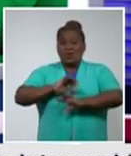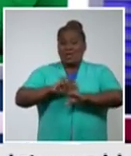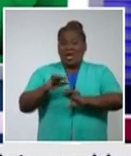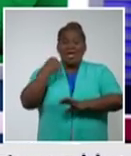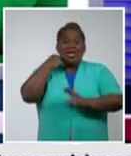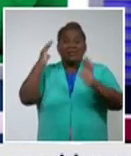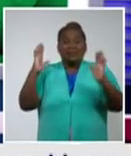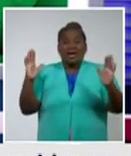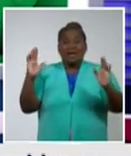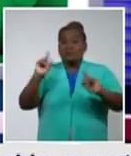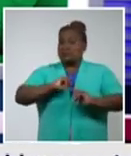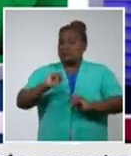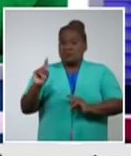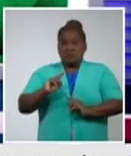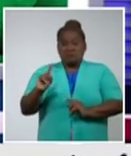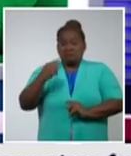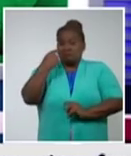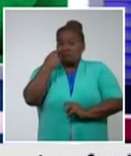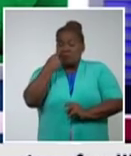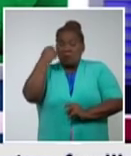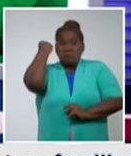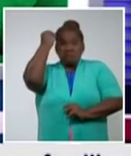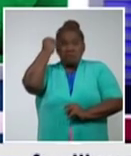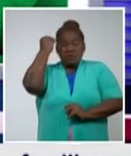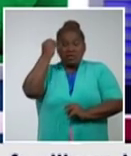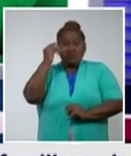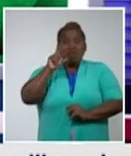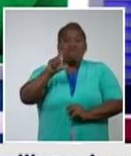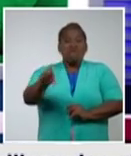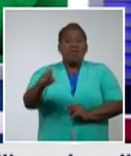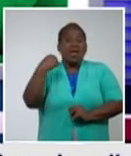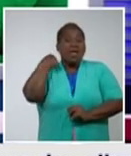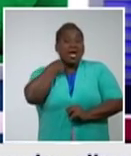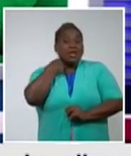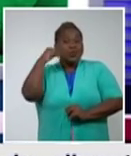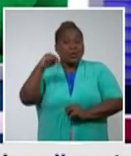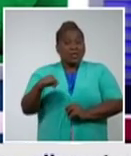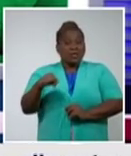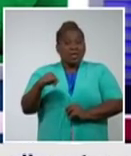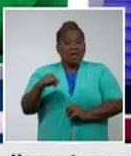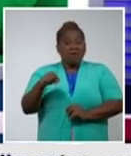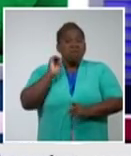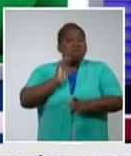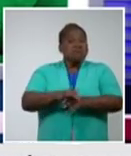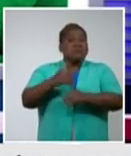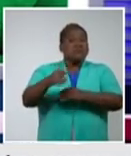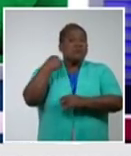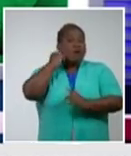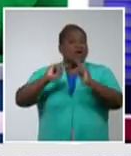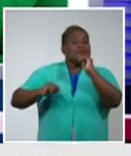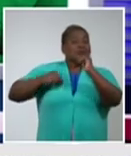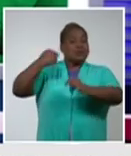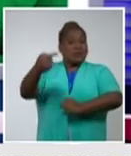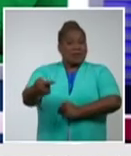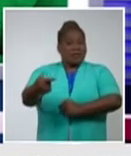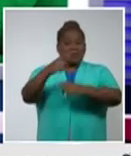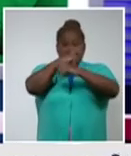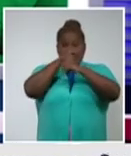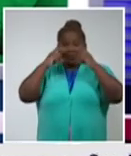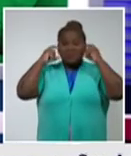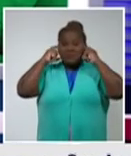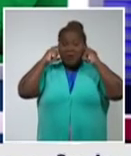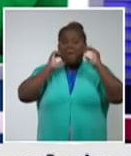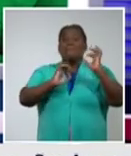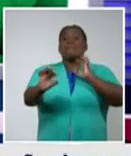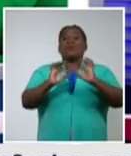veo para finales de año, principios del otro, pero indiscutiblemente esto nos ha protegido de un grupo de